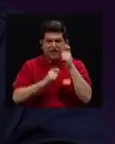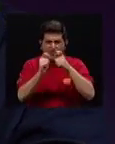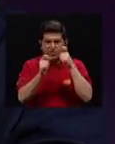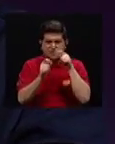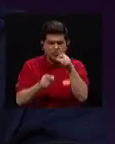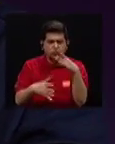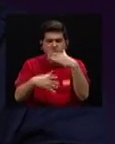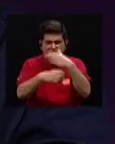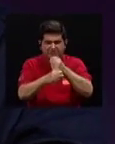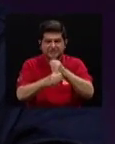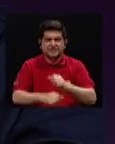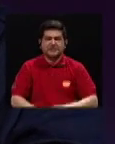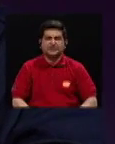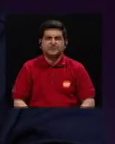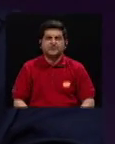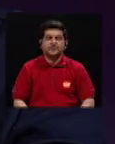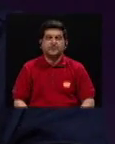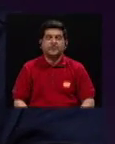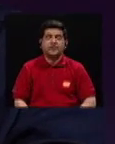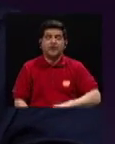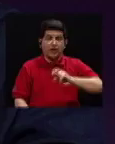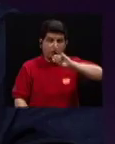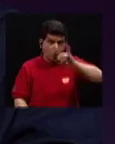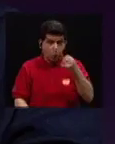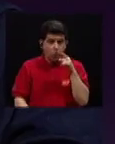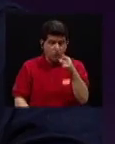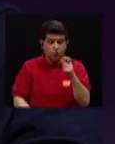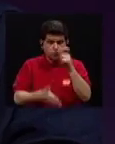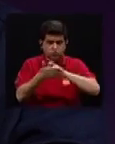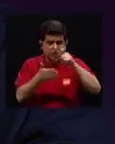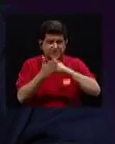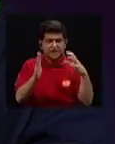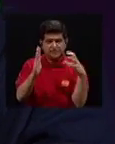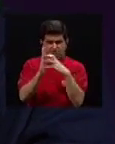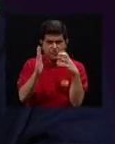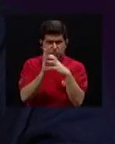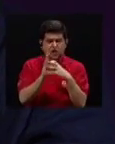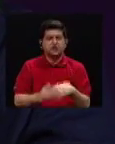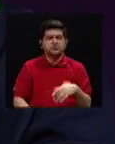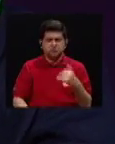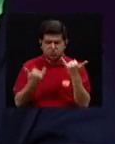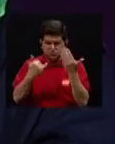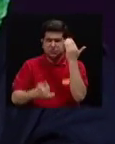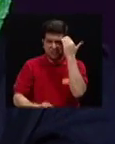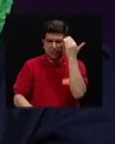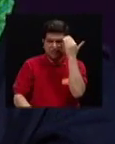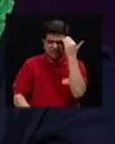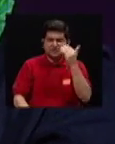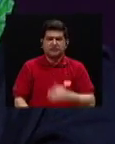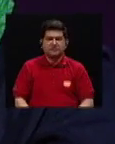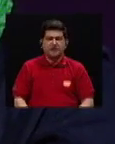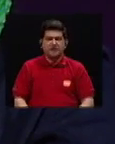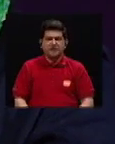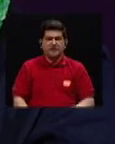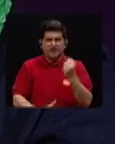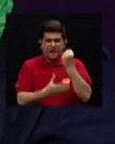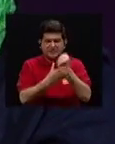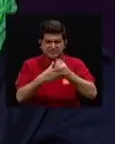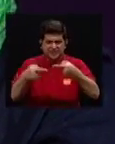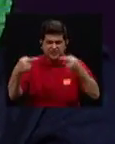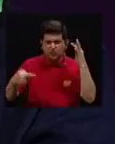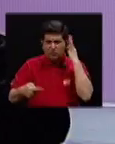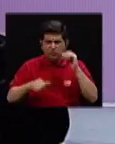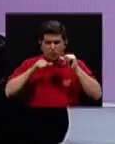han hecho este Julia en tu caso escribiste un texto muy conocido que es el de feminicidio sexual sistémico en